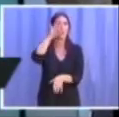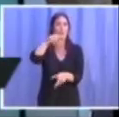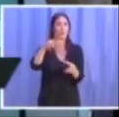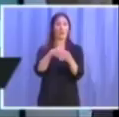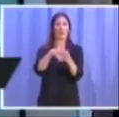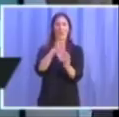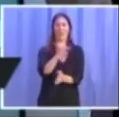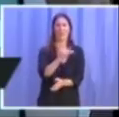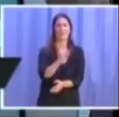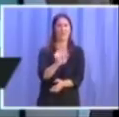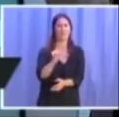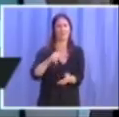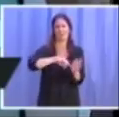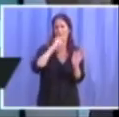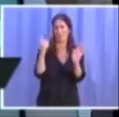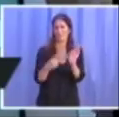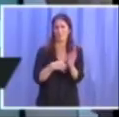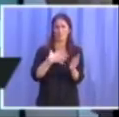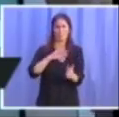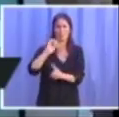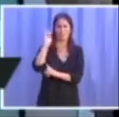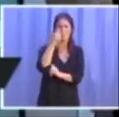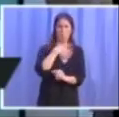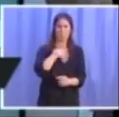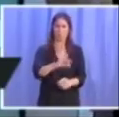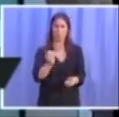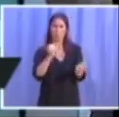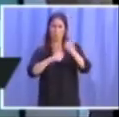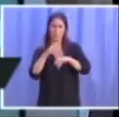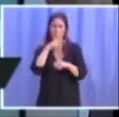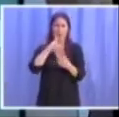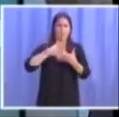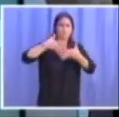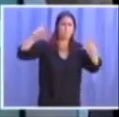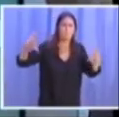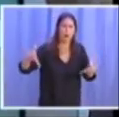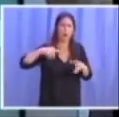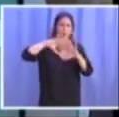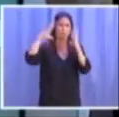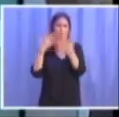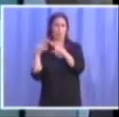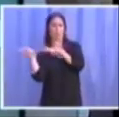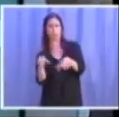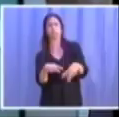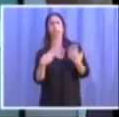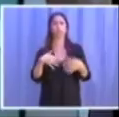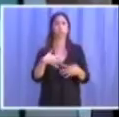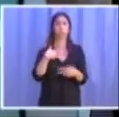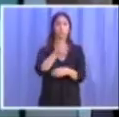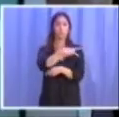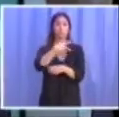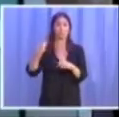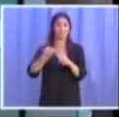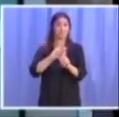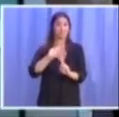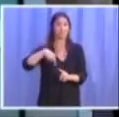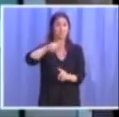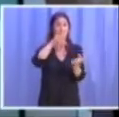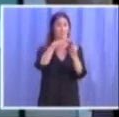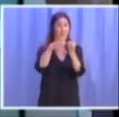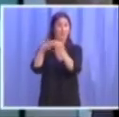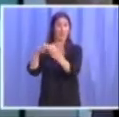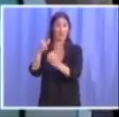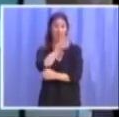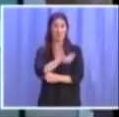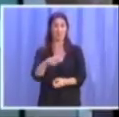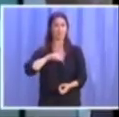tiene todo para poder triunfar y para poder ser competitiva y ser grande en el mundo, partimos del diagnóstico de que eso los granadinos vemos en el día a día que no